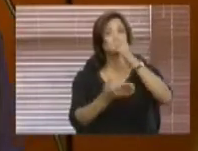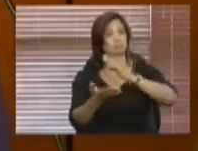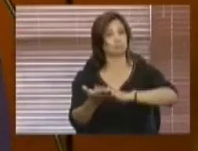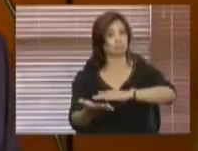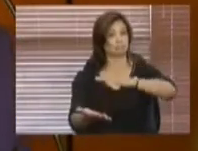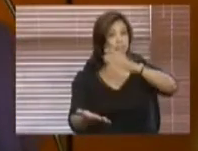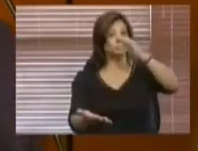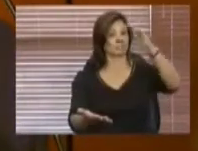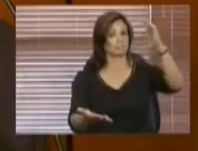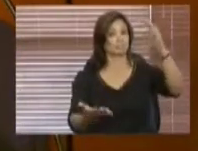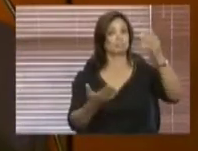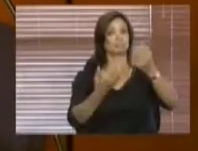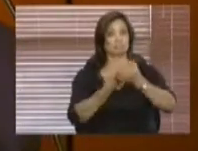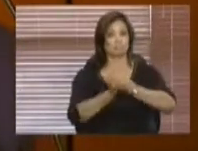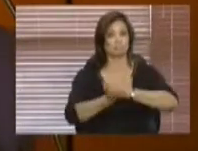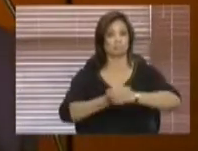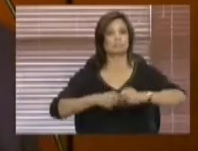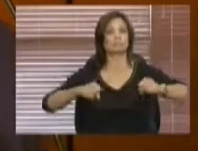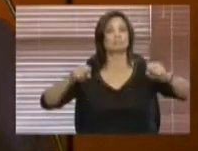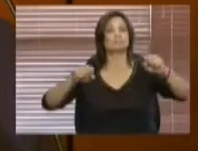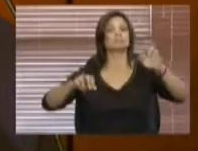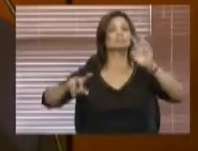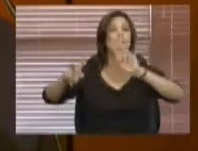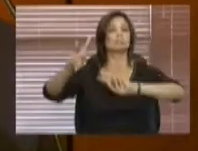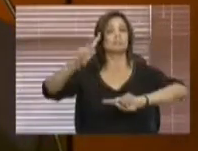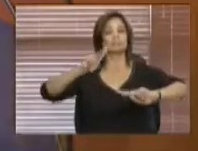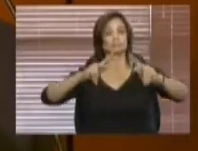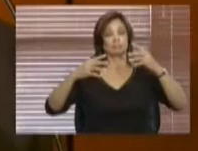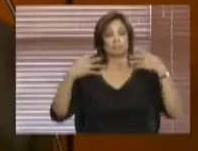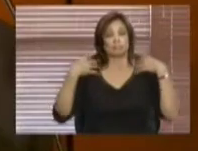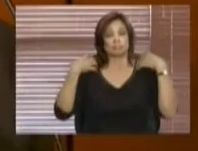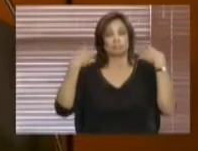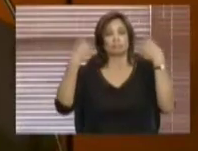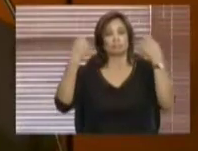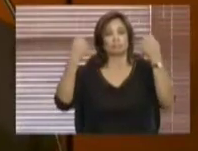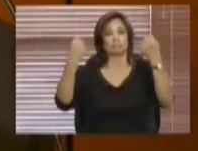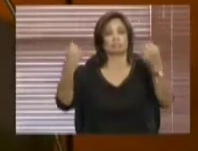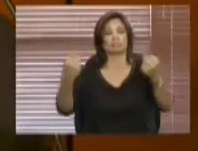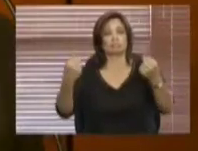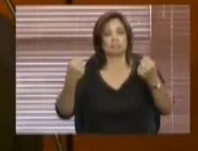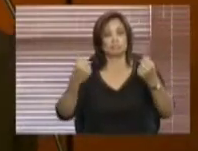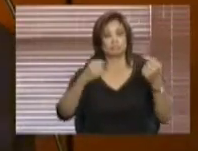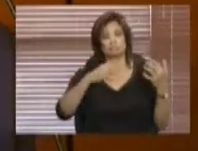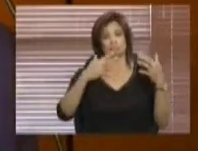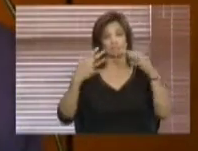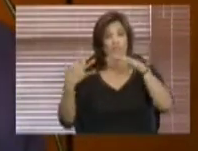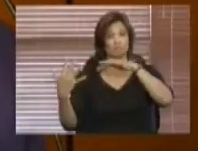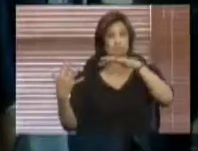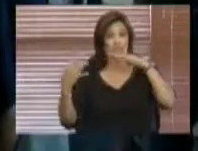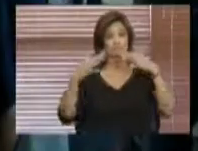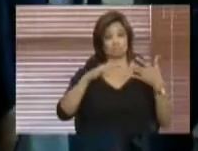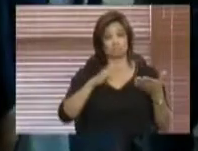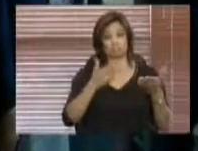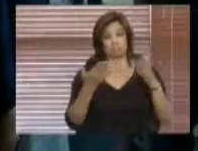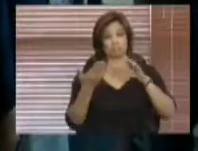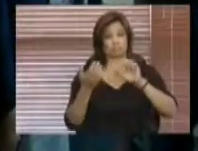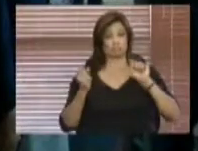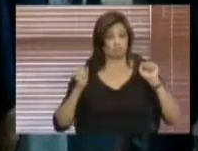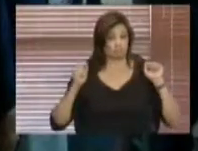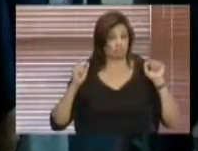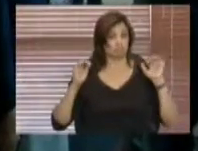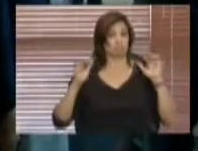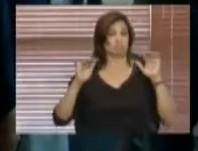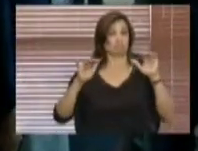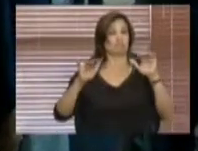pendón. Salve el pueblo que intrépido y fuerte a la guerra a morir